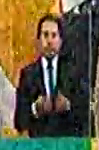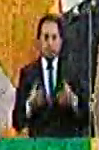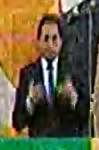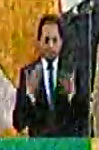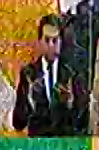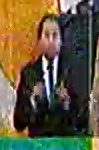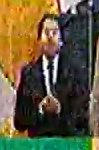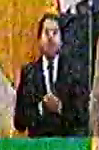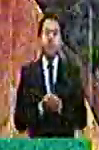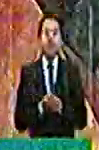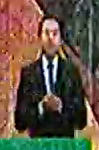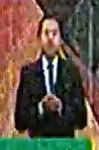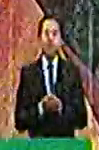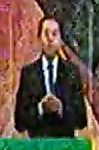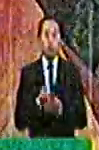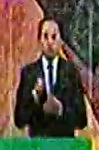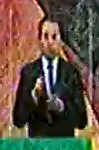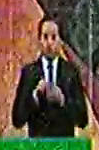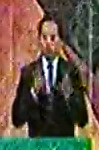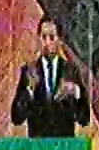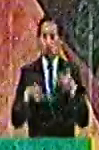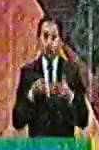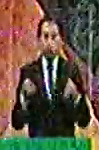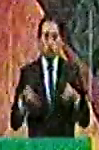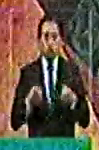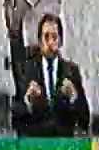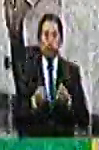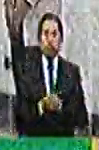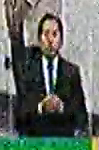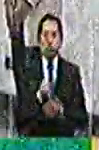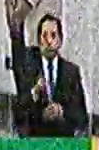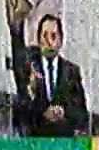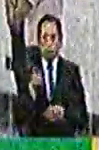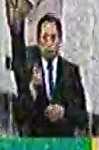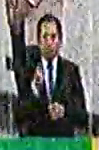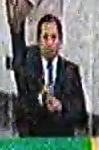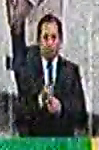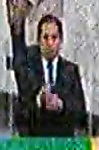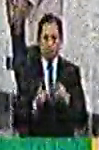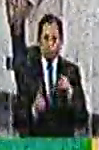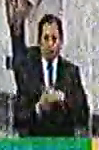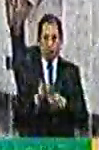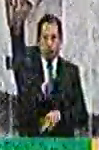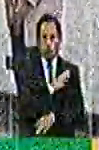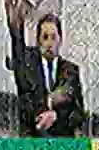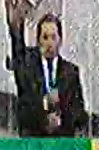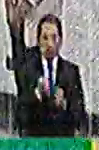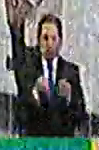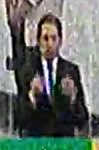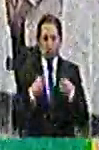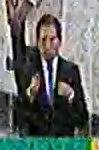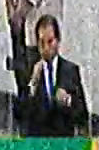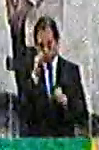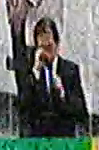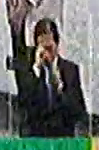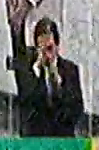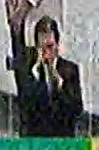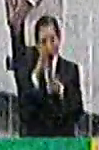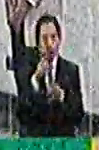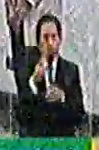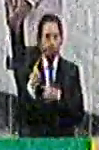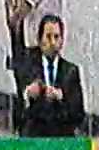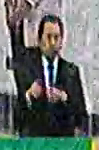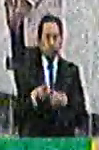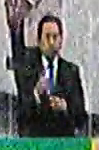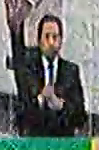felicito, y a través de vos a toda la juventud, eres la Bolivia que emerge con fuerza, con pujanza, con creatividad, y para mí